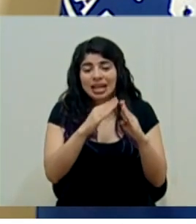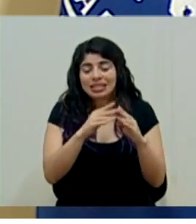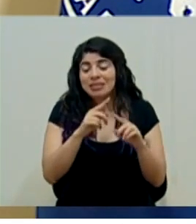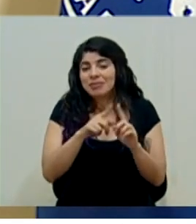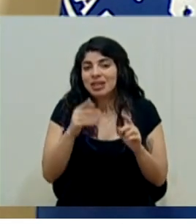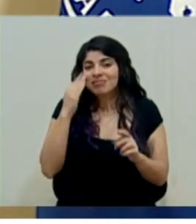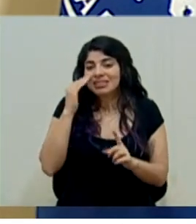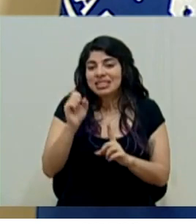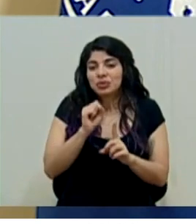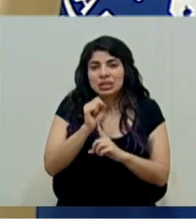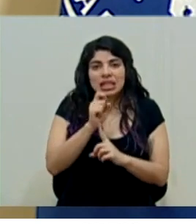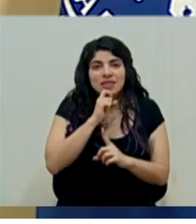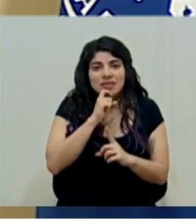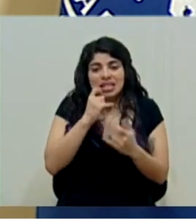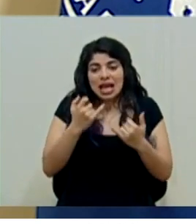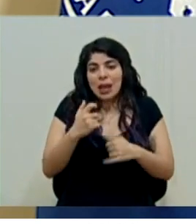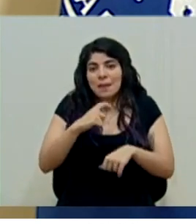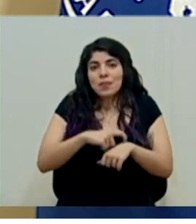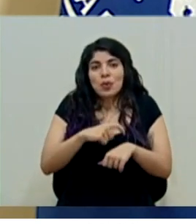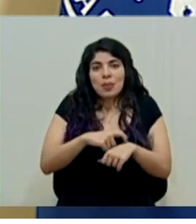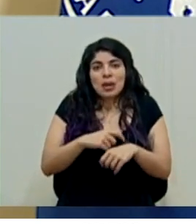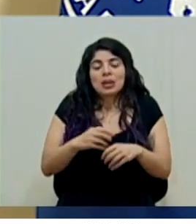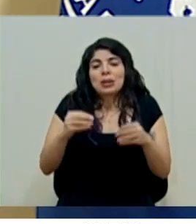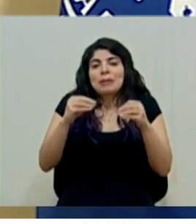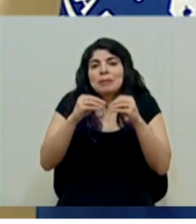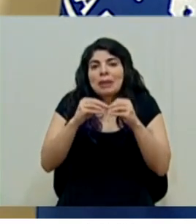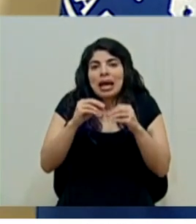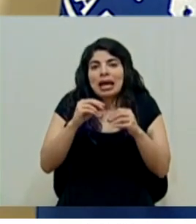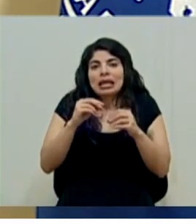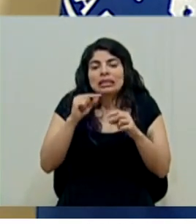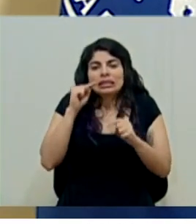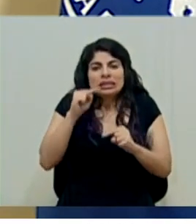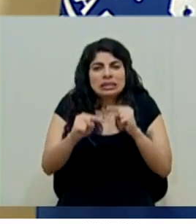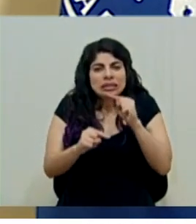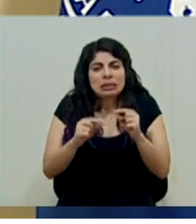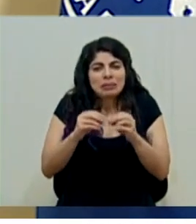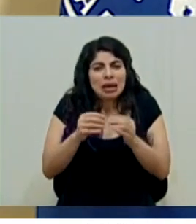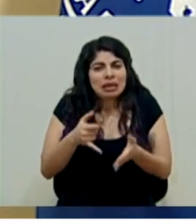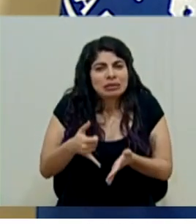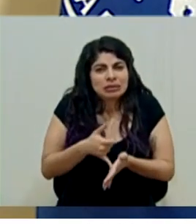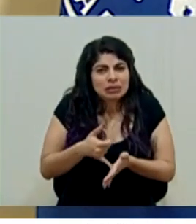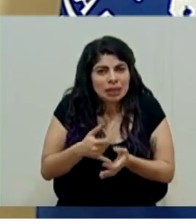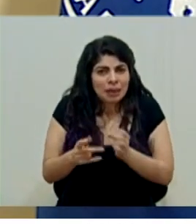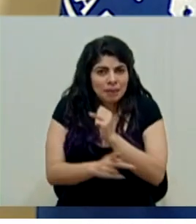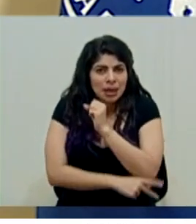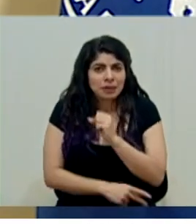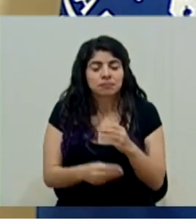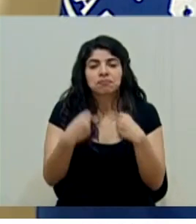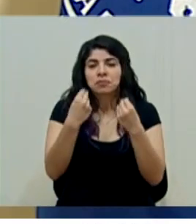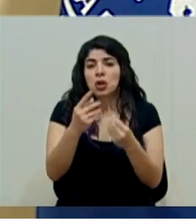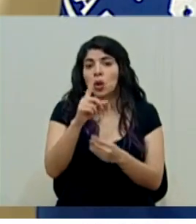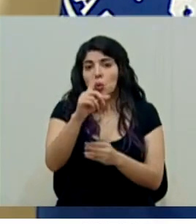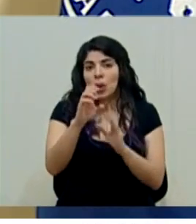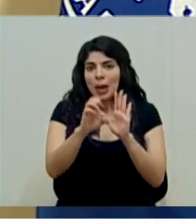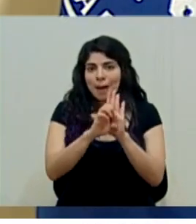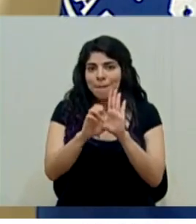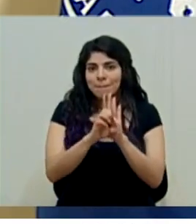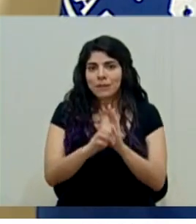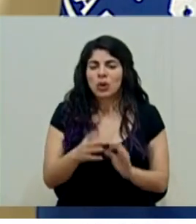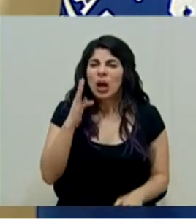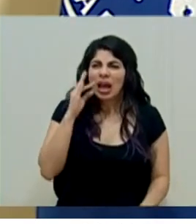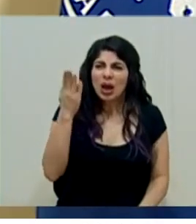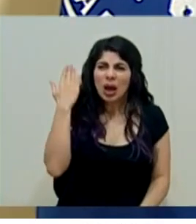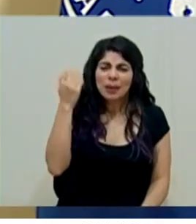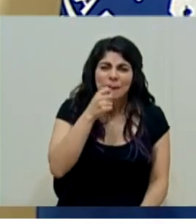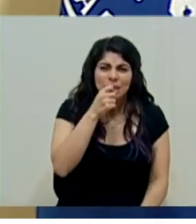este momento tiene ese nivel de criticidad para el país, es crítico. Voy a ponerles nada más un ejemplo, creo que hubo un reportaje